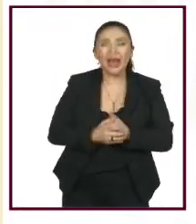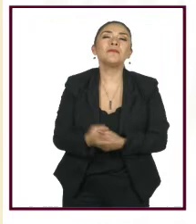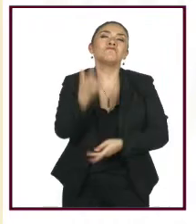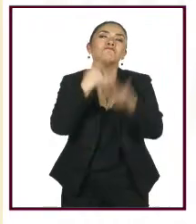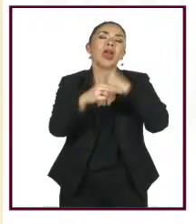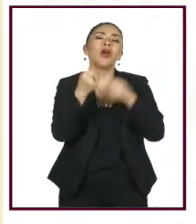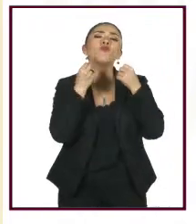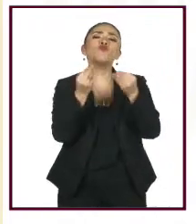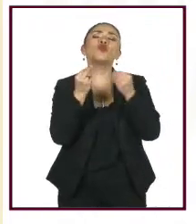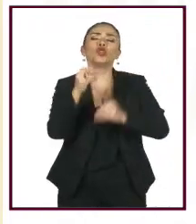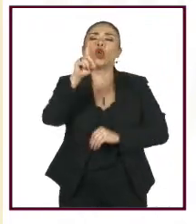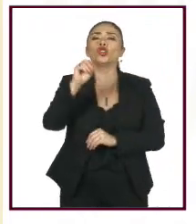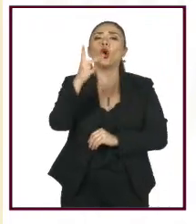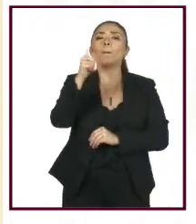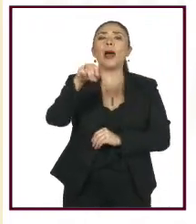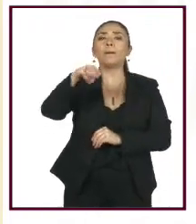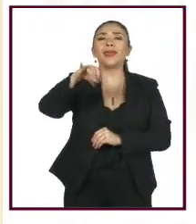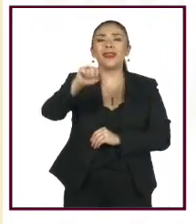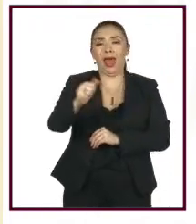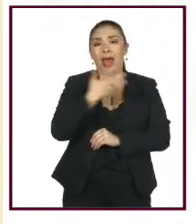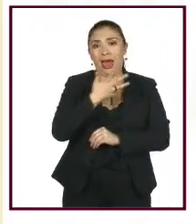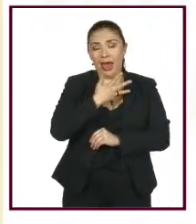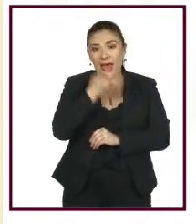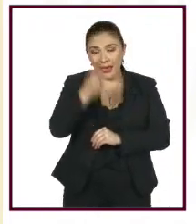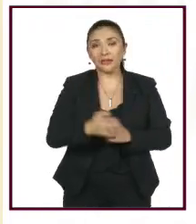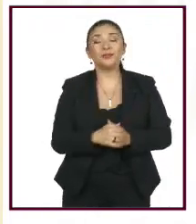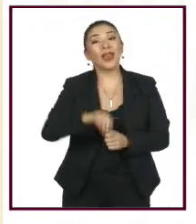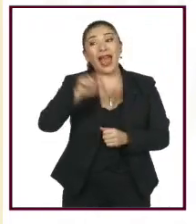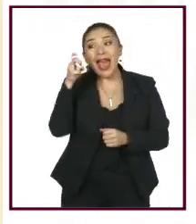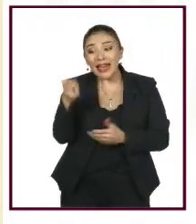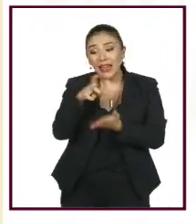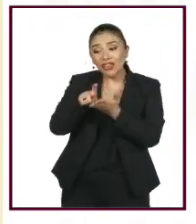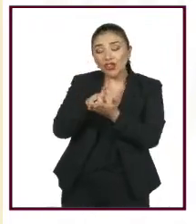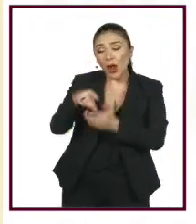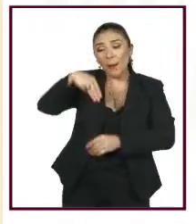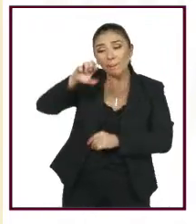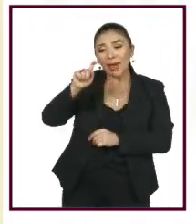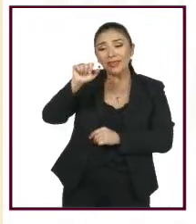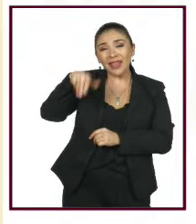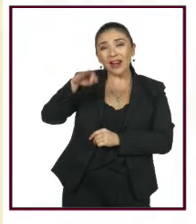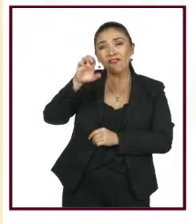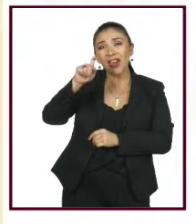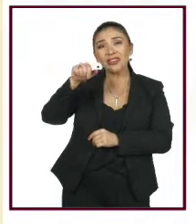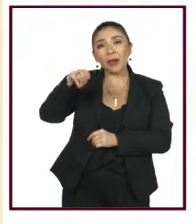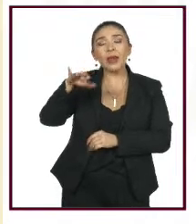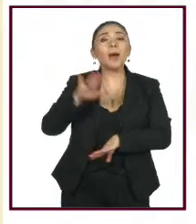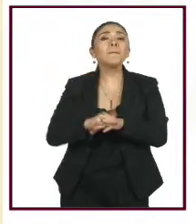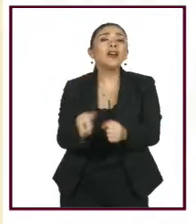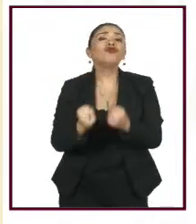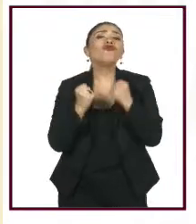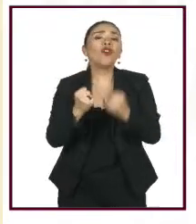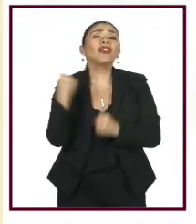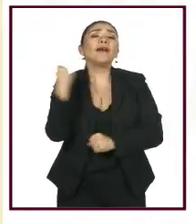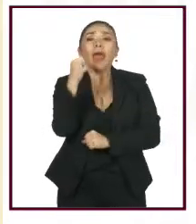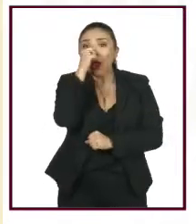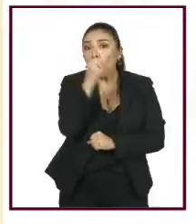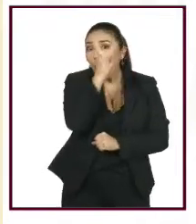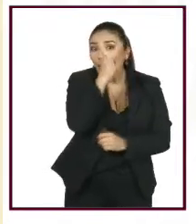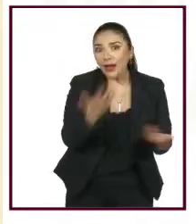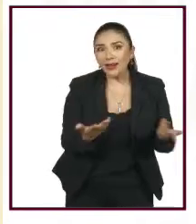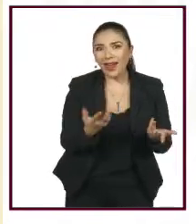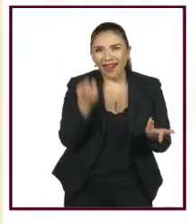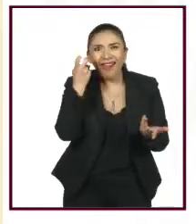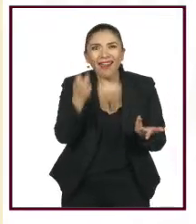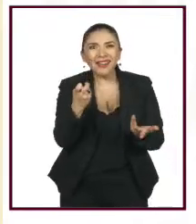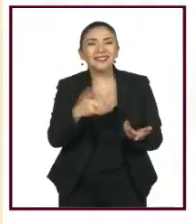en esta área del cerebro. Y hablando de la metanfetamina, es mucho más potente que la cocaína. Entonces, pues en esta